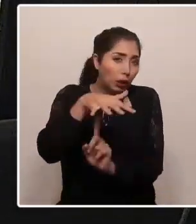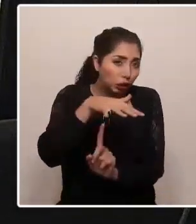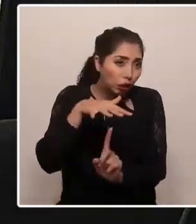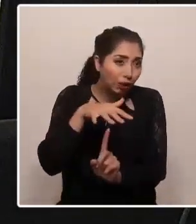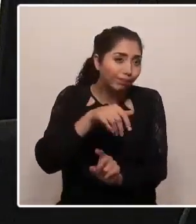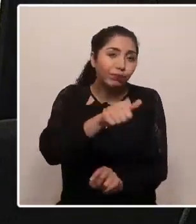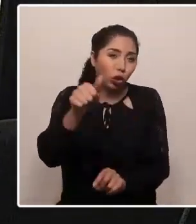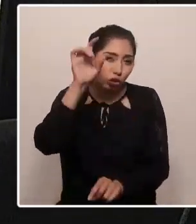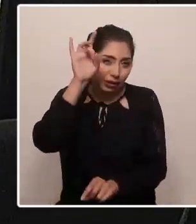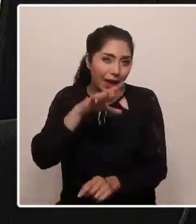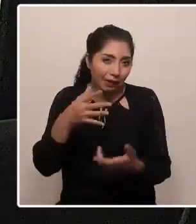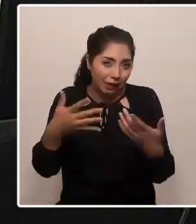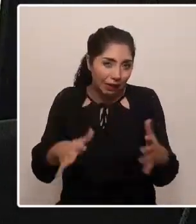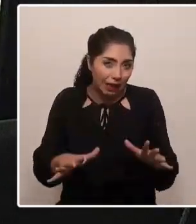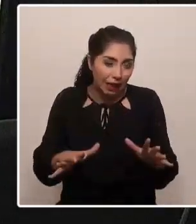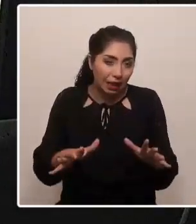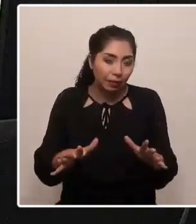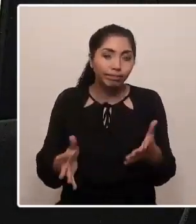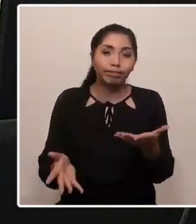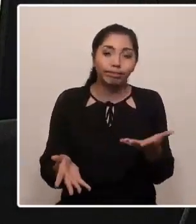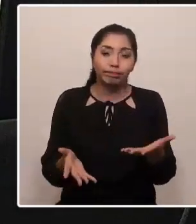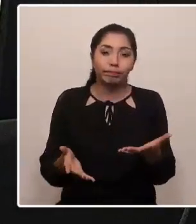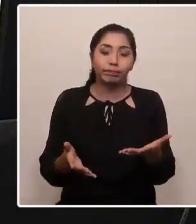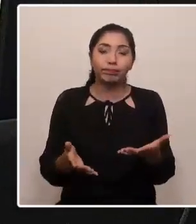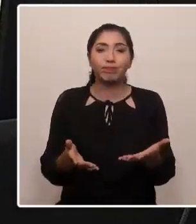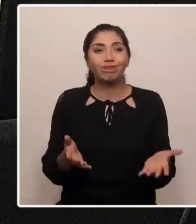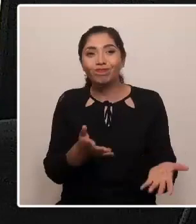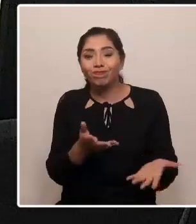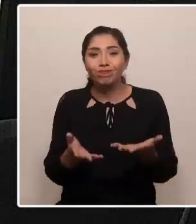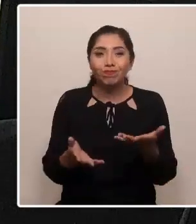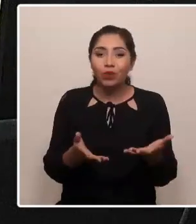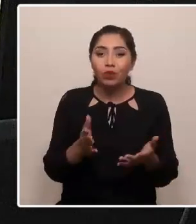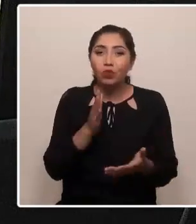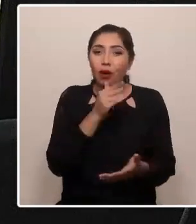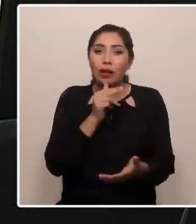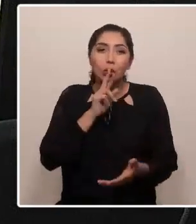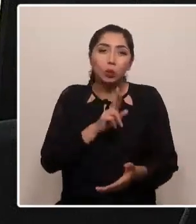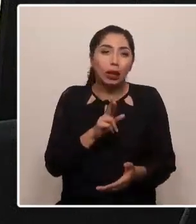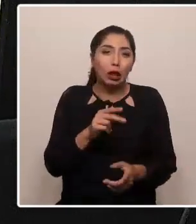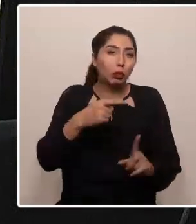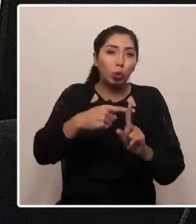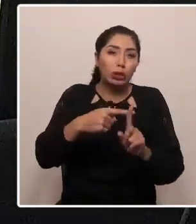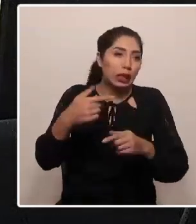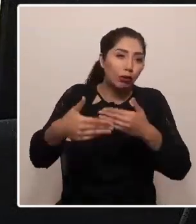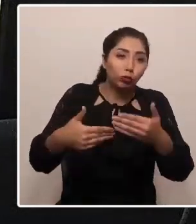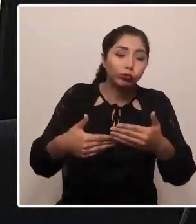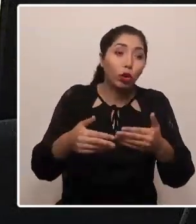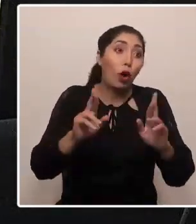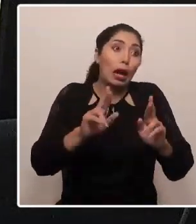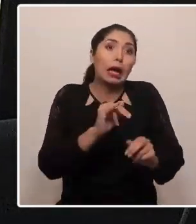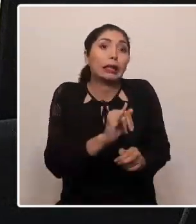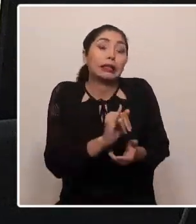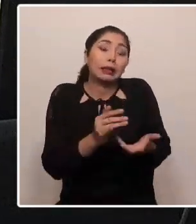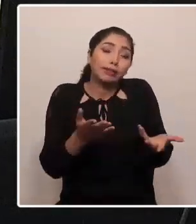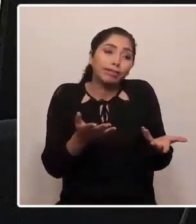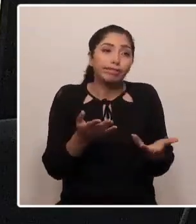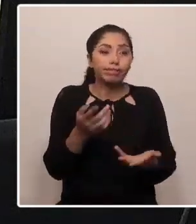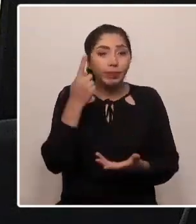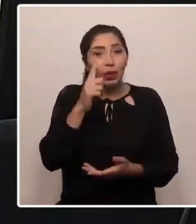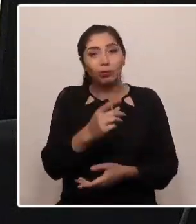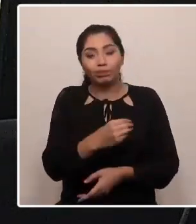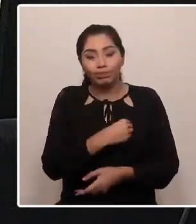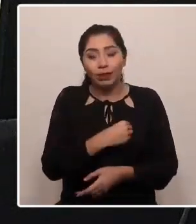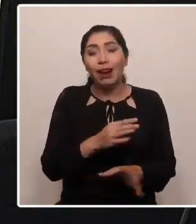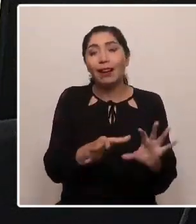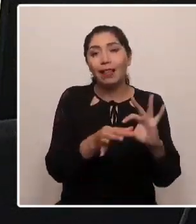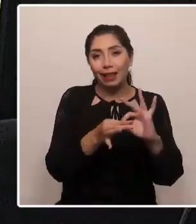saben, bueno, no tuvo sus frutos más adelante que ojalá lo hubiera tenido. Así que agradezco